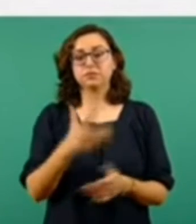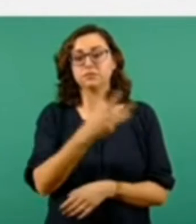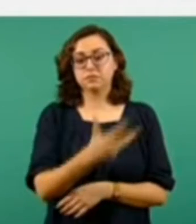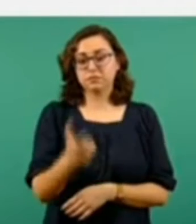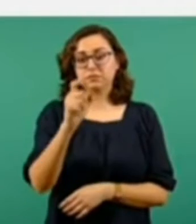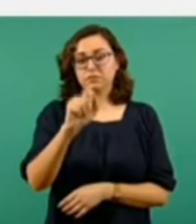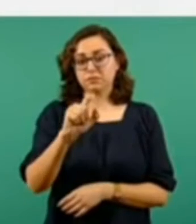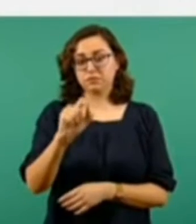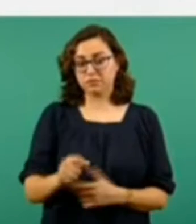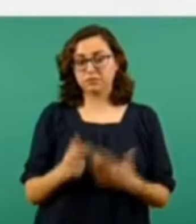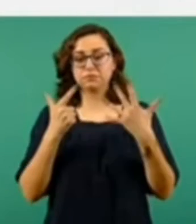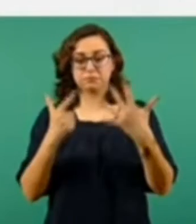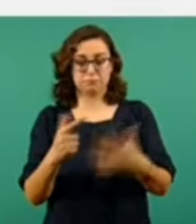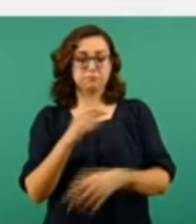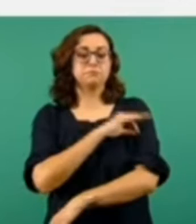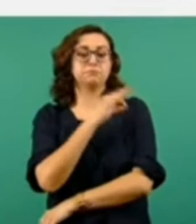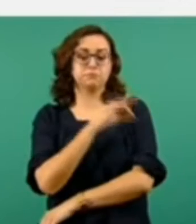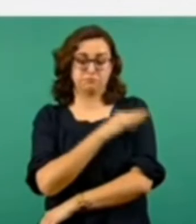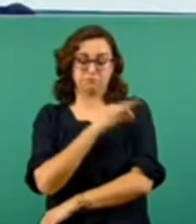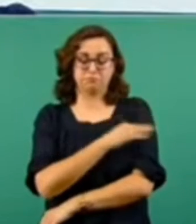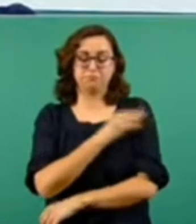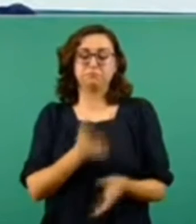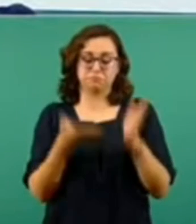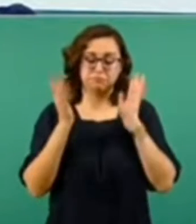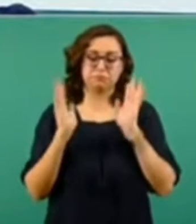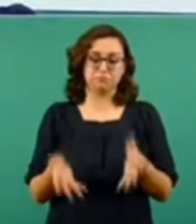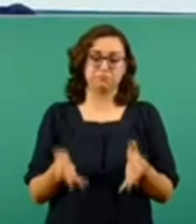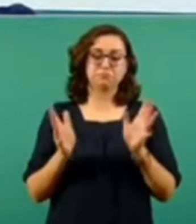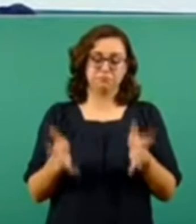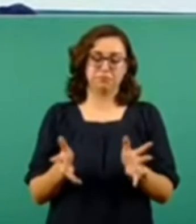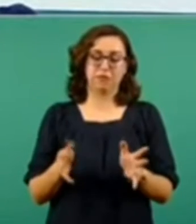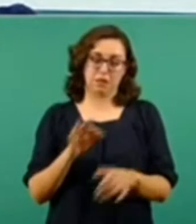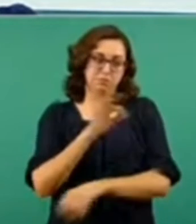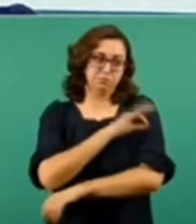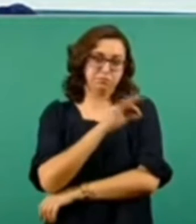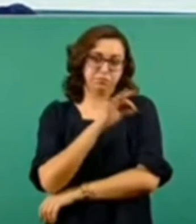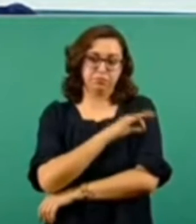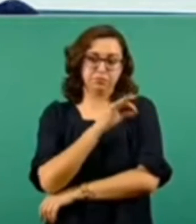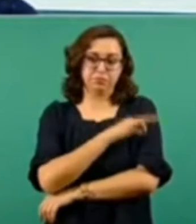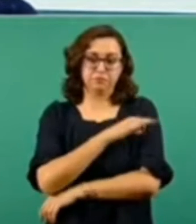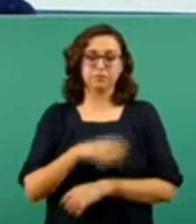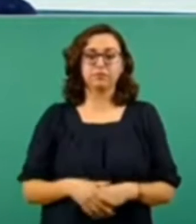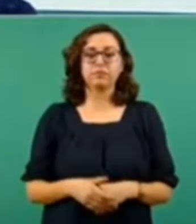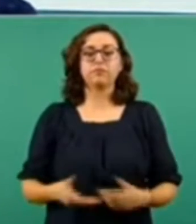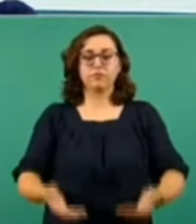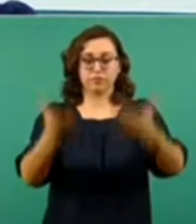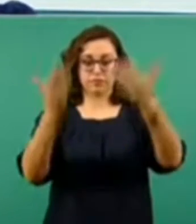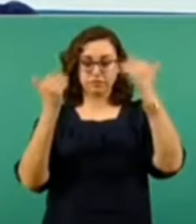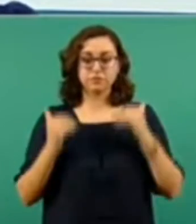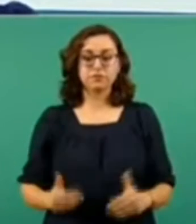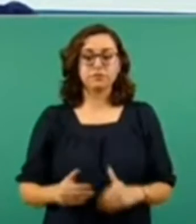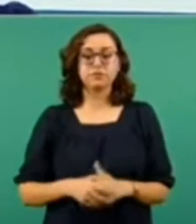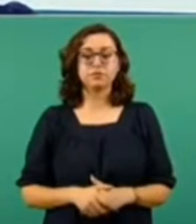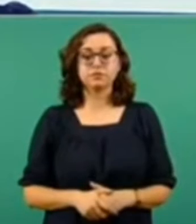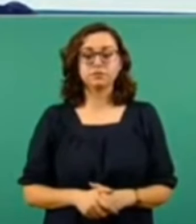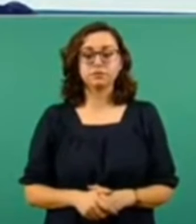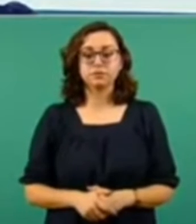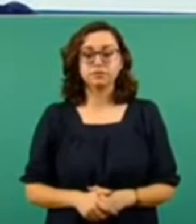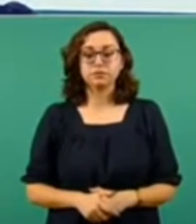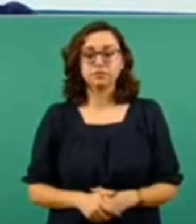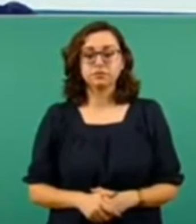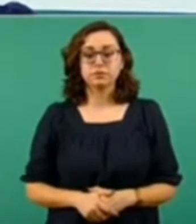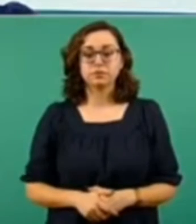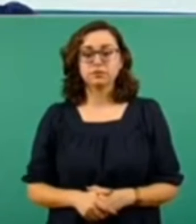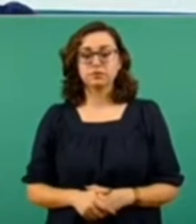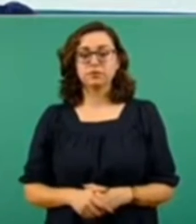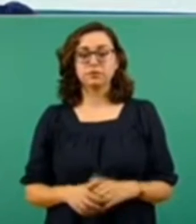28,506,527 dosis de vacuna hasta el momento aplicadas. Si vemos la siguiente diapositiva,